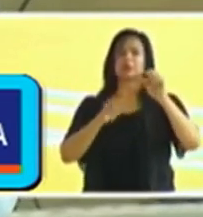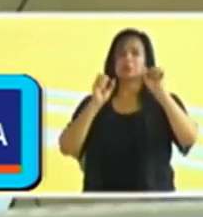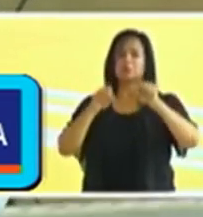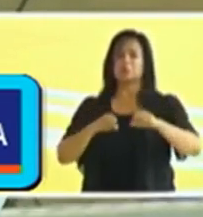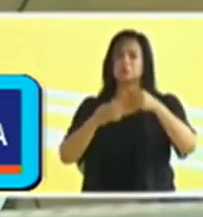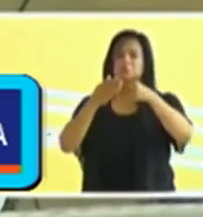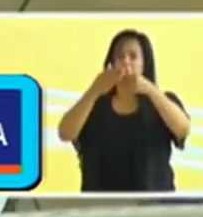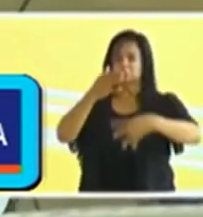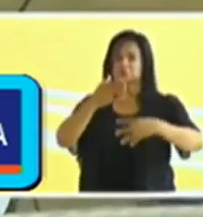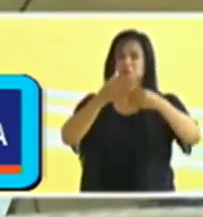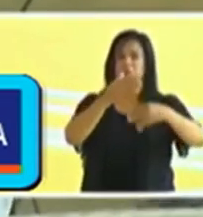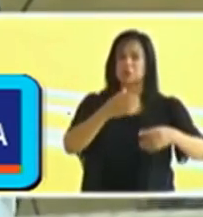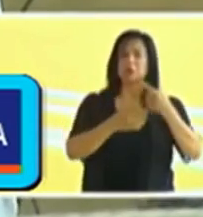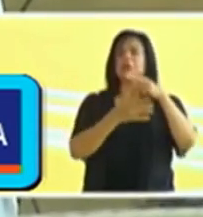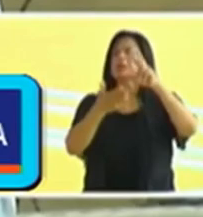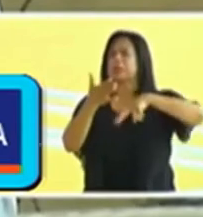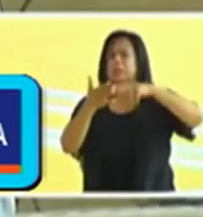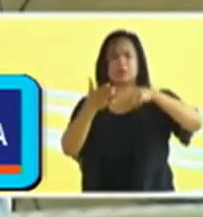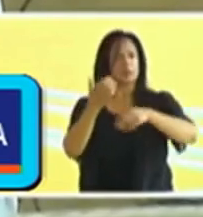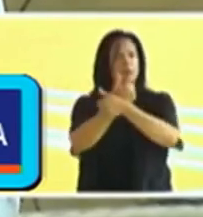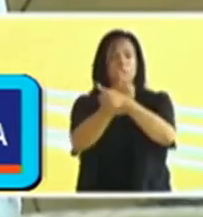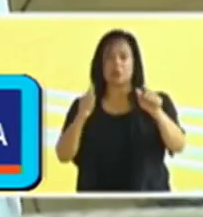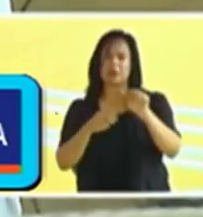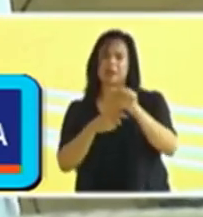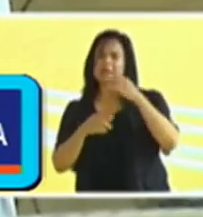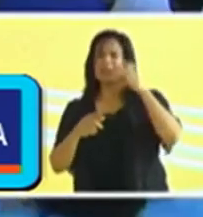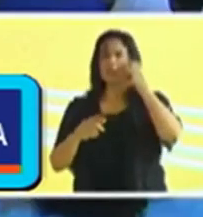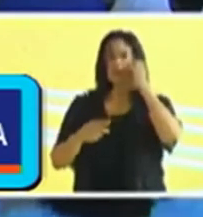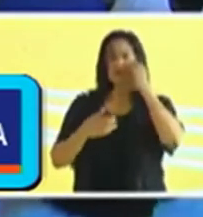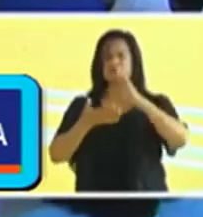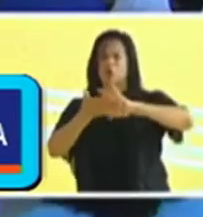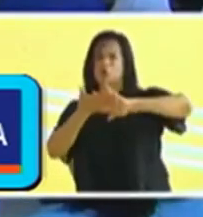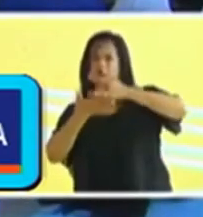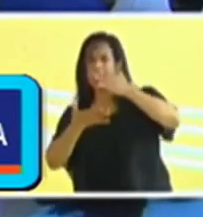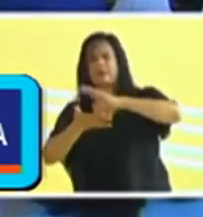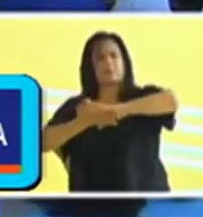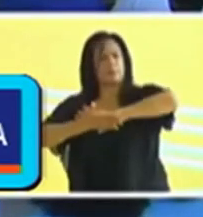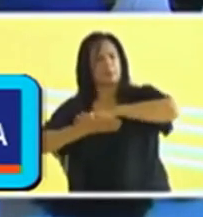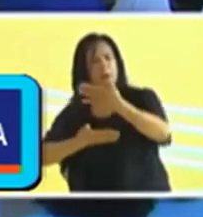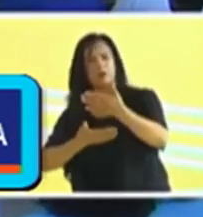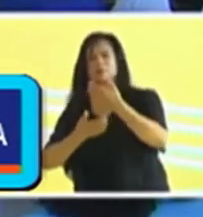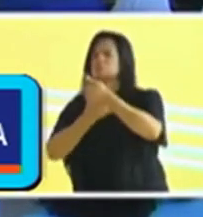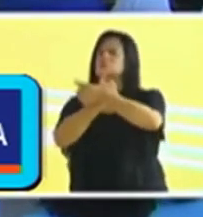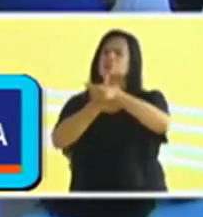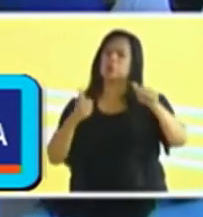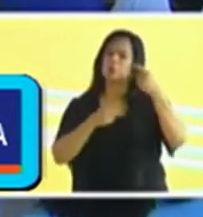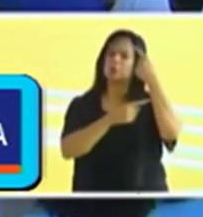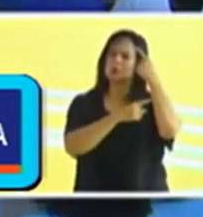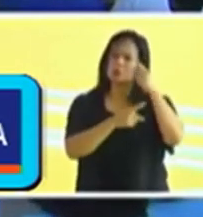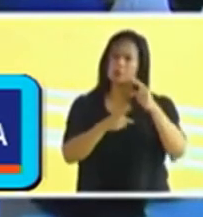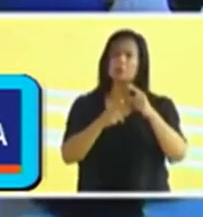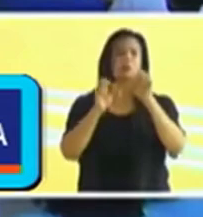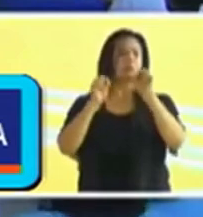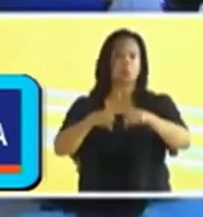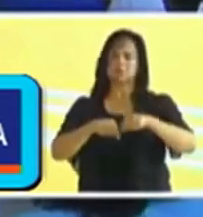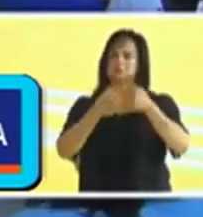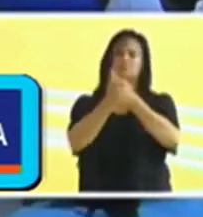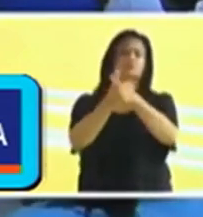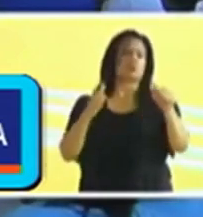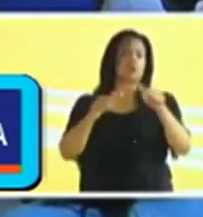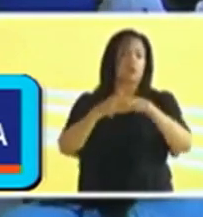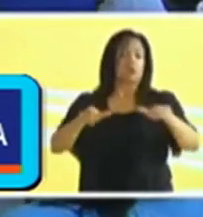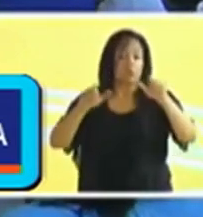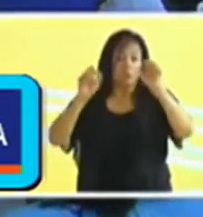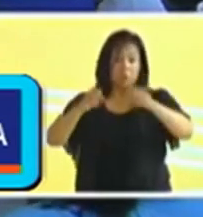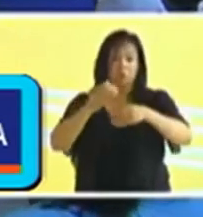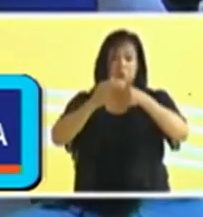bajar los libros, leerlos. Hoy comienza el año escolar en República Dominicana y ven al ministro de Educación, quien está expresando